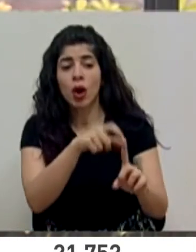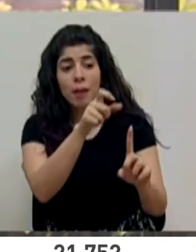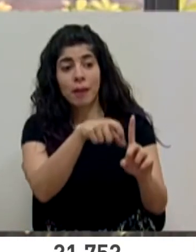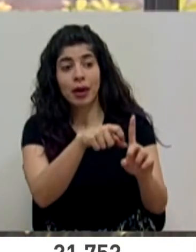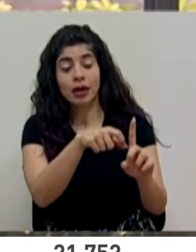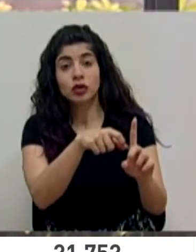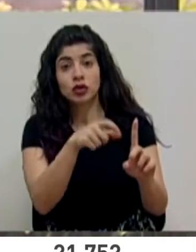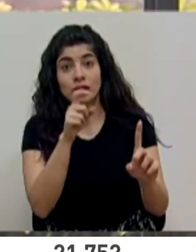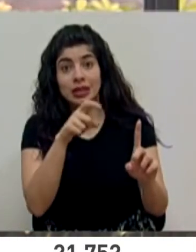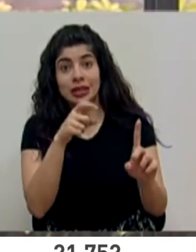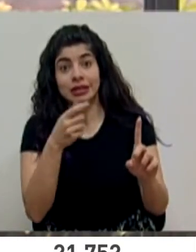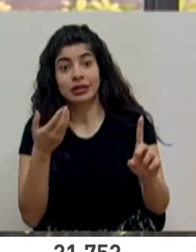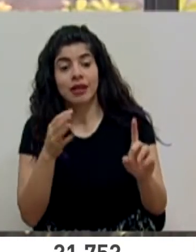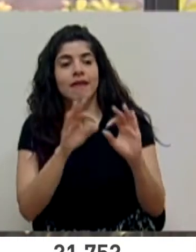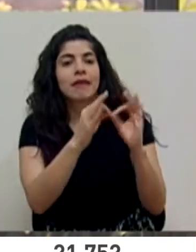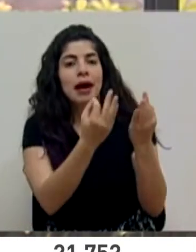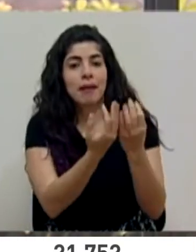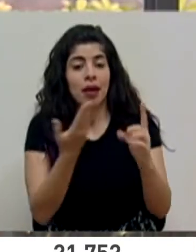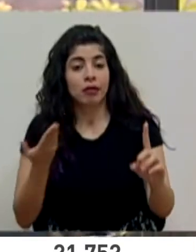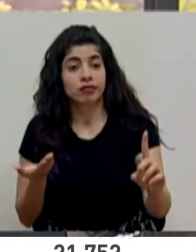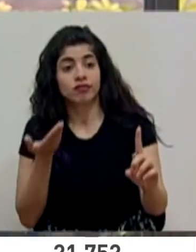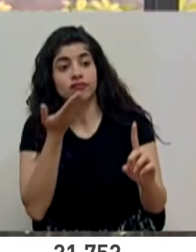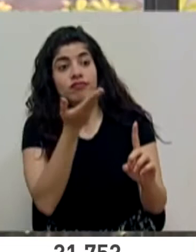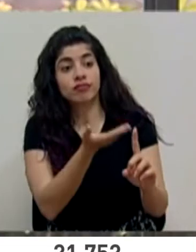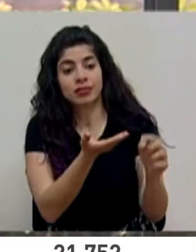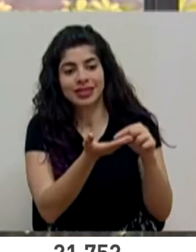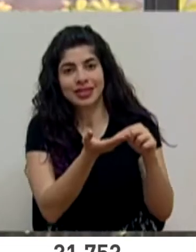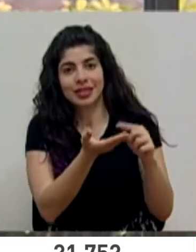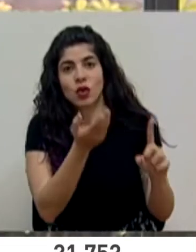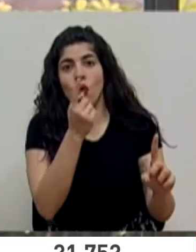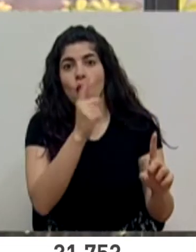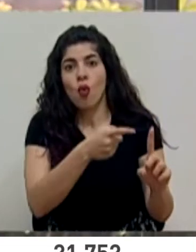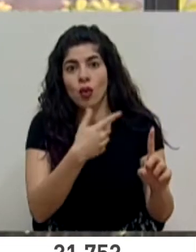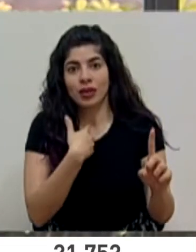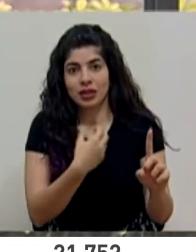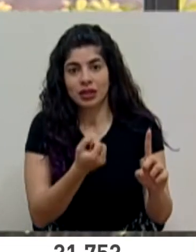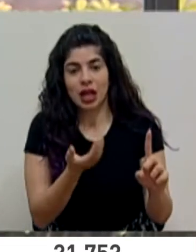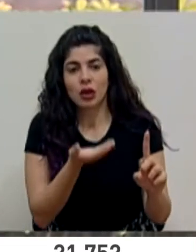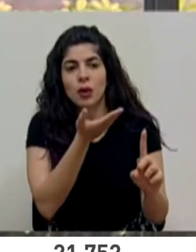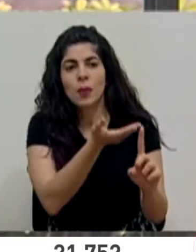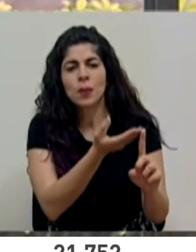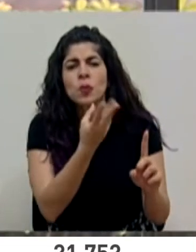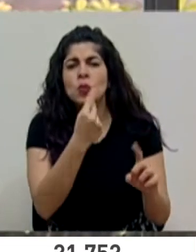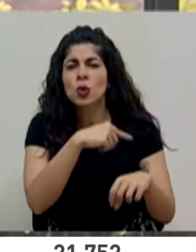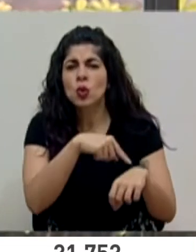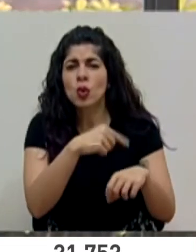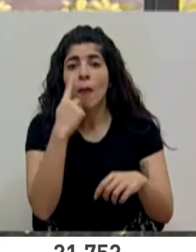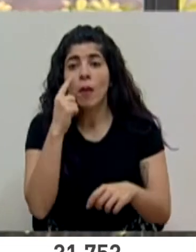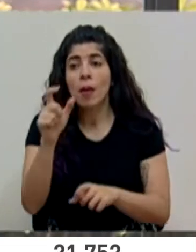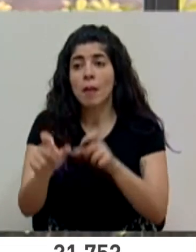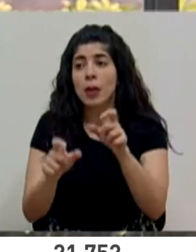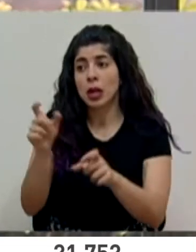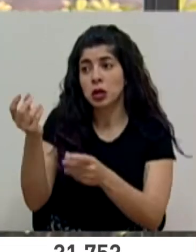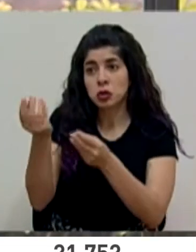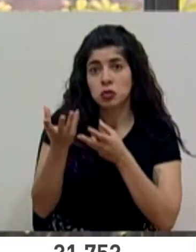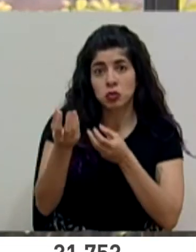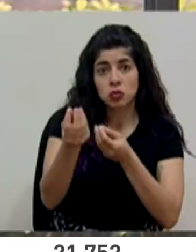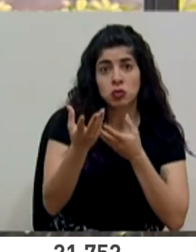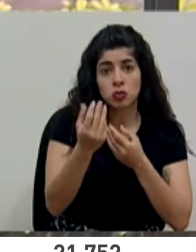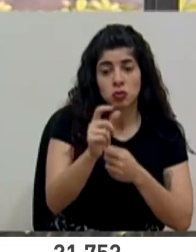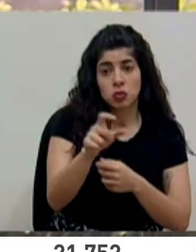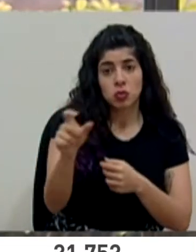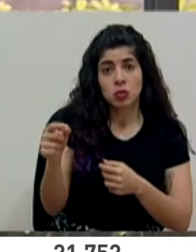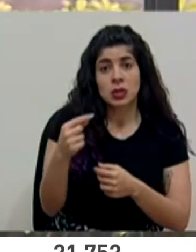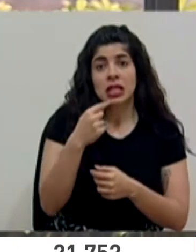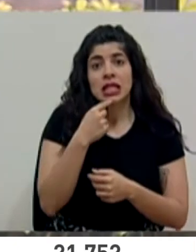X persona en X familia la orden sanitaria? Porque hay observaciones de lectores y de la audiencia en